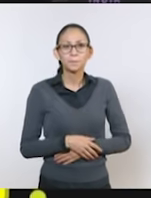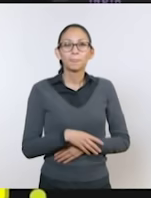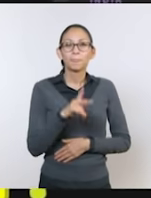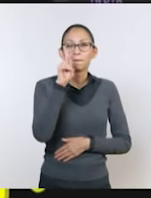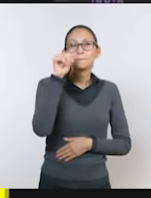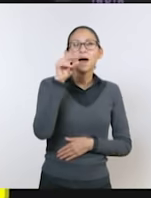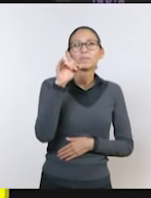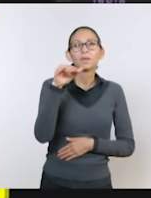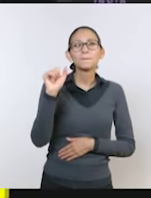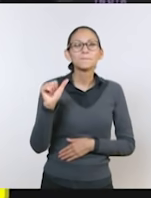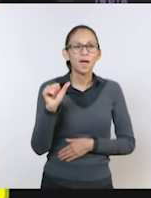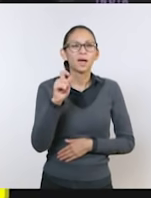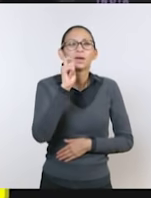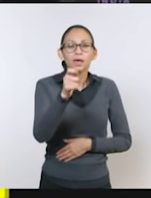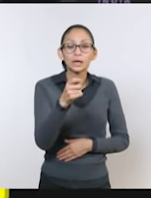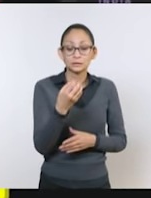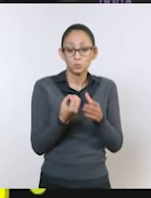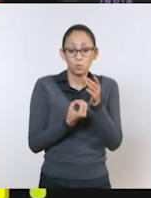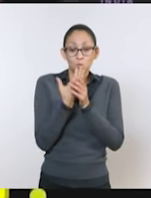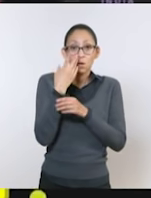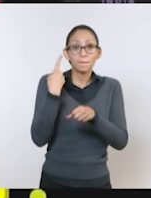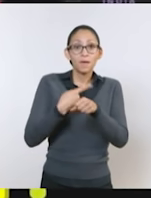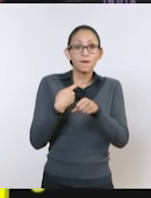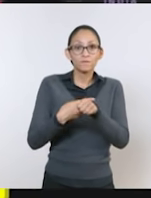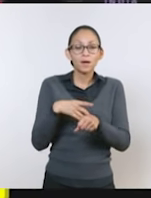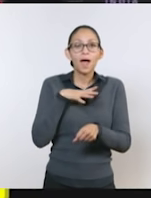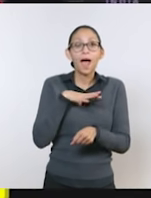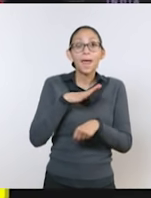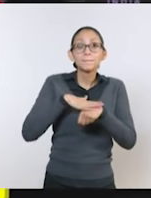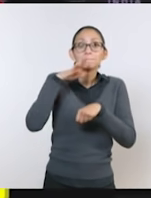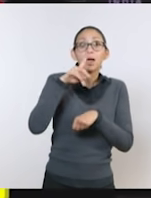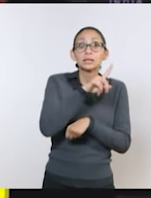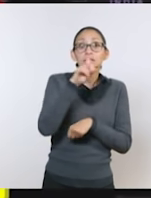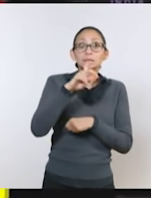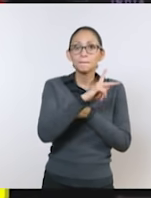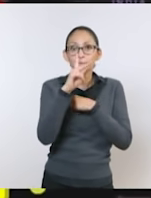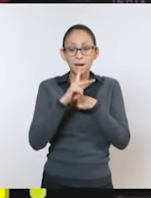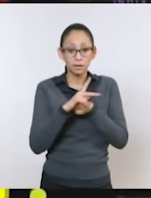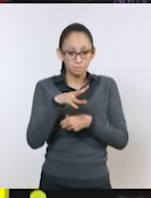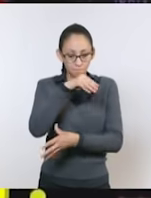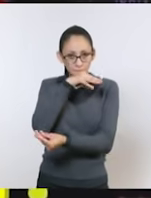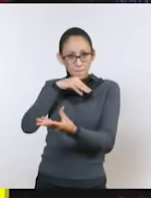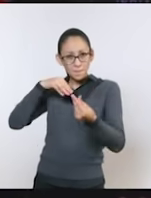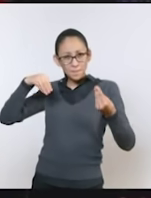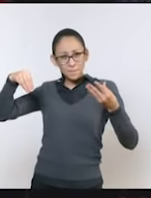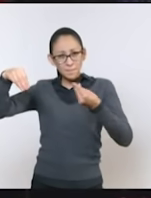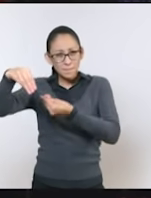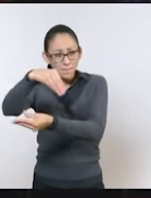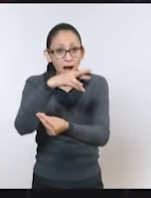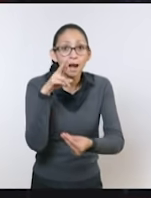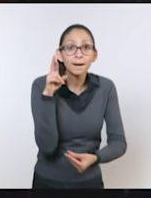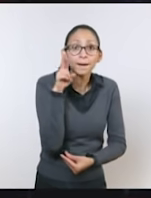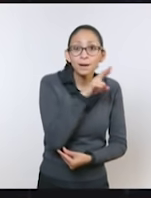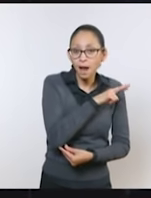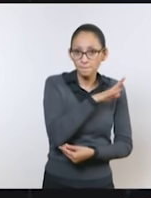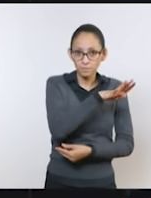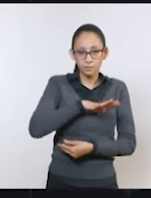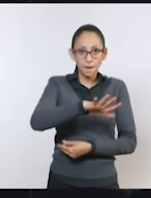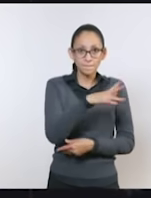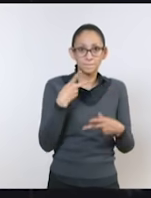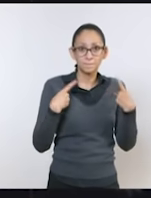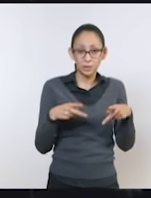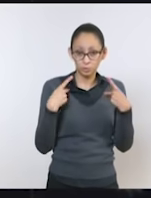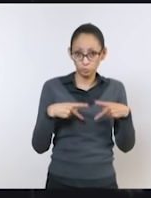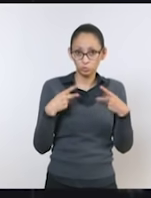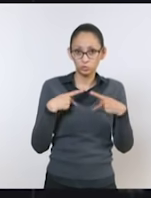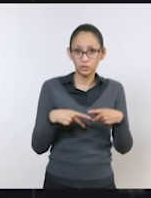COVID-19. Una pandemia se declara cuando una nueva enfermedad se presenta en más de 100 países y se contagia rápido entre